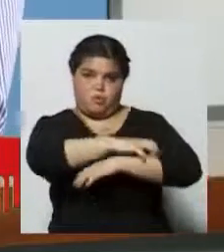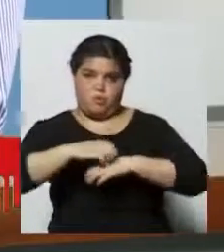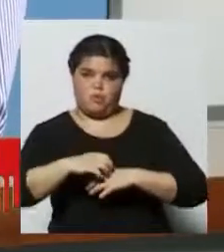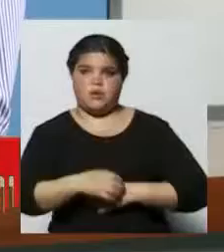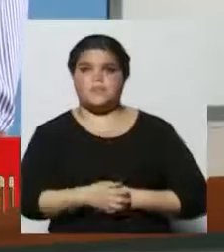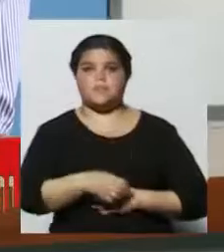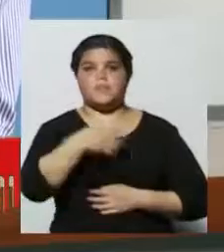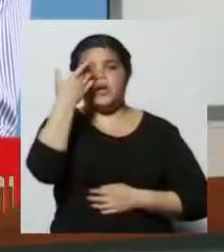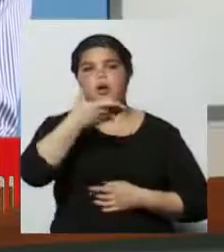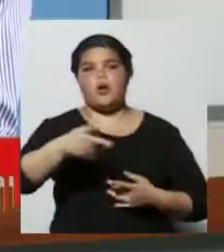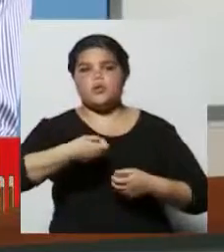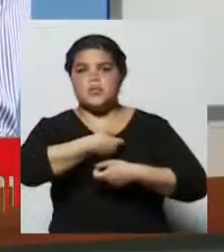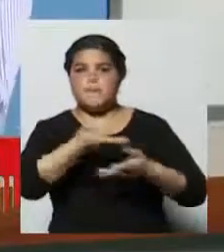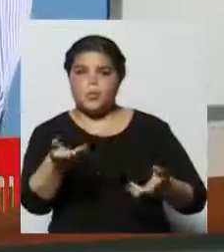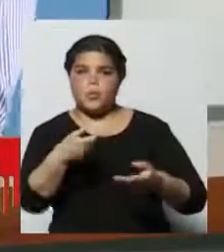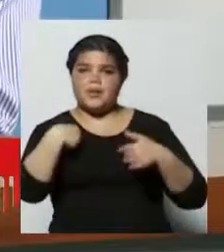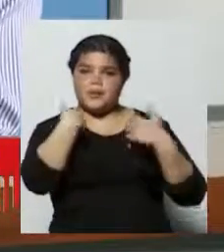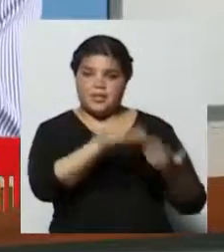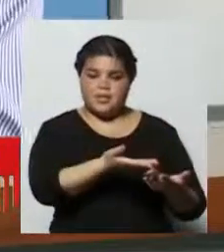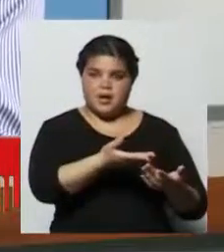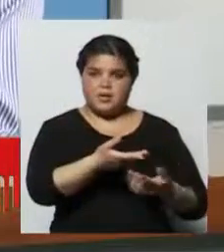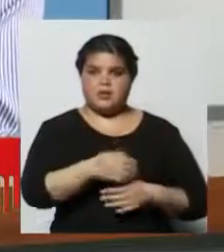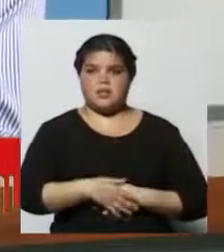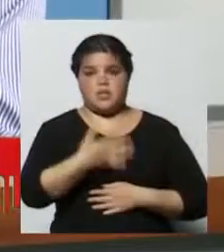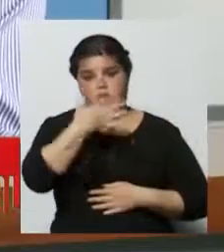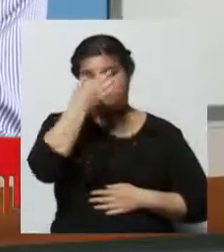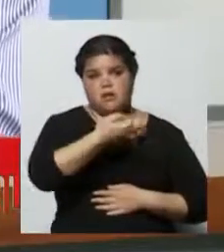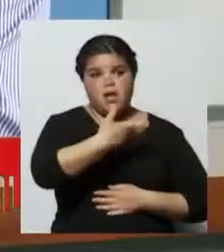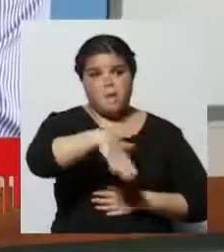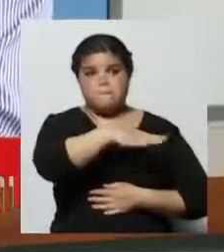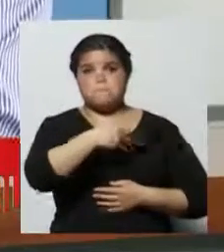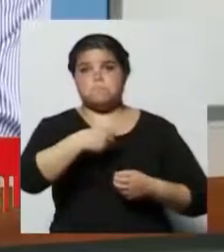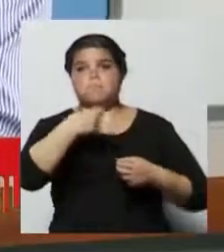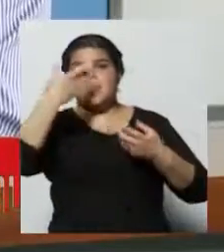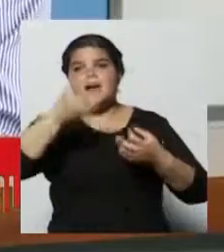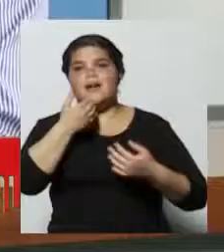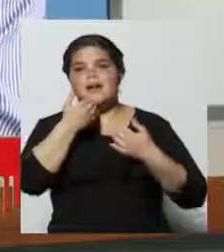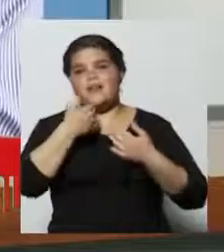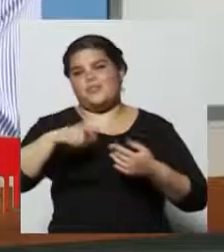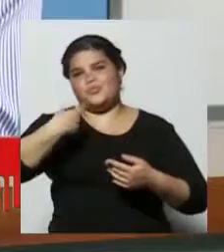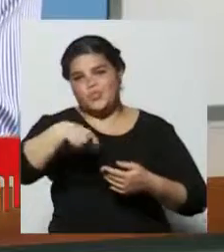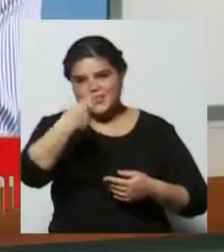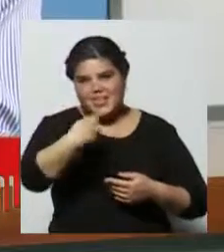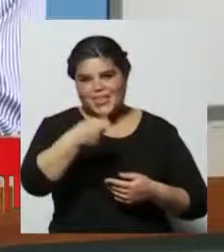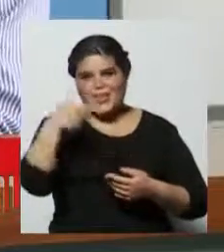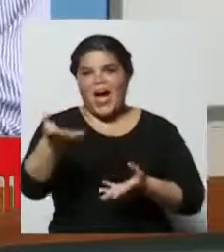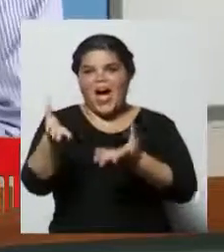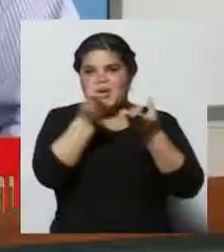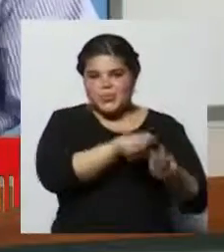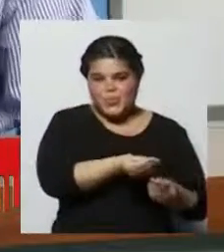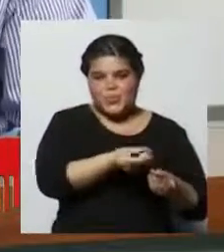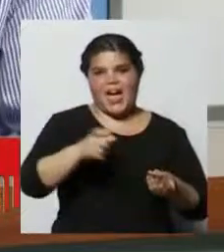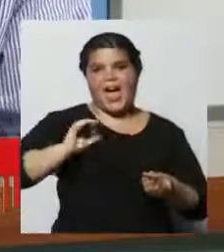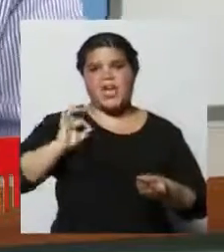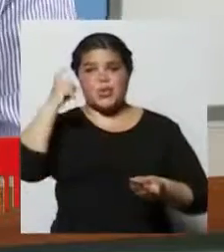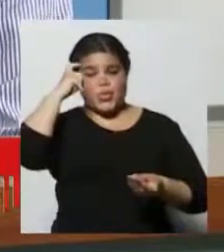los servicios públicos, lo cual no es poco. Y que es verdad y hay que reconocer que gracias a estos subsidios en los últimos 10 años, eso se